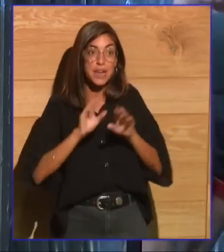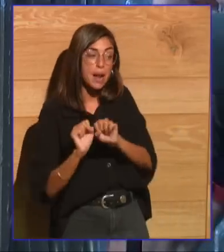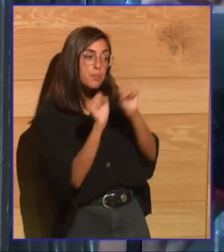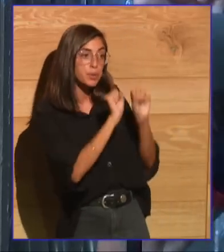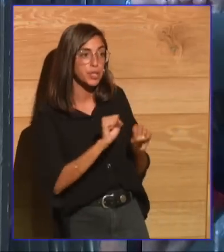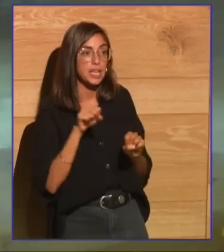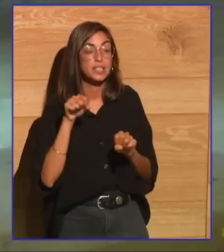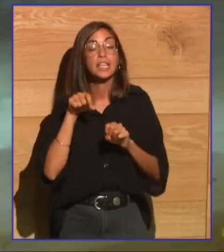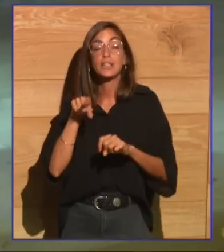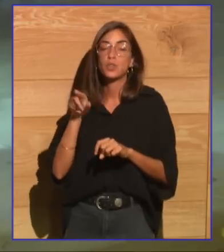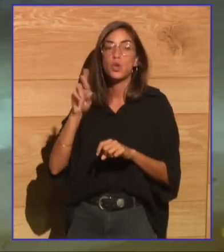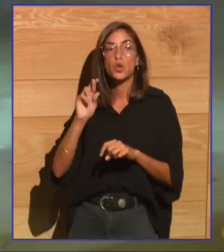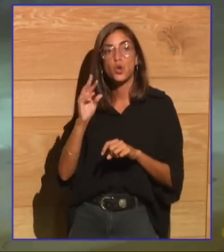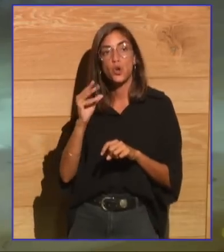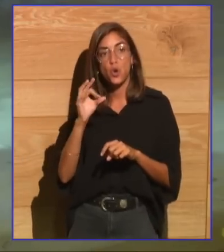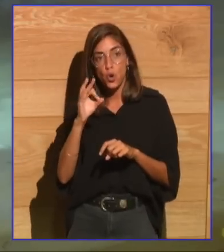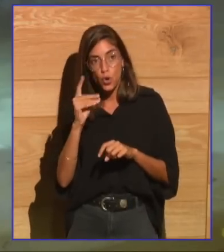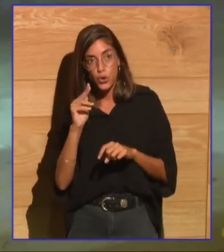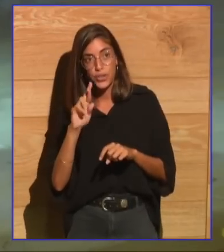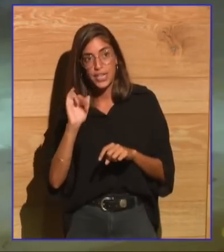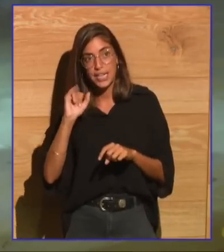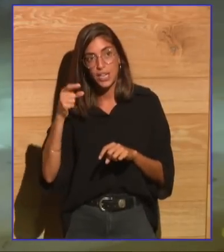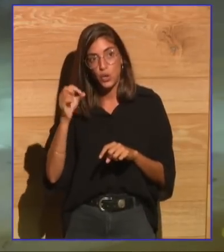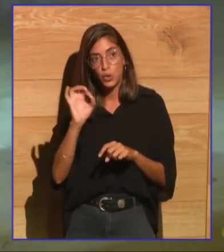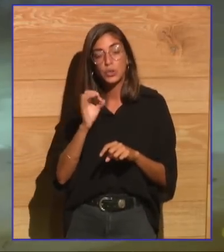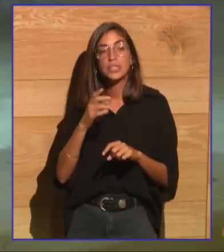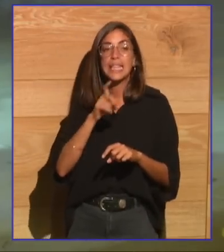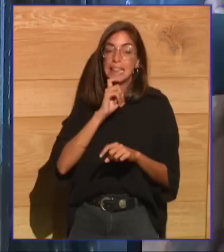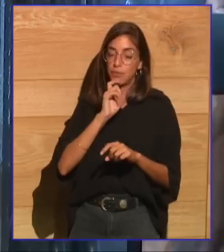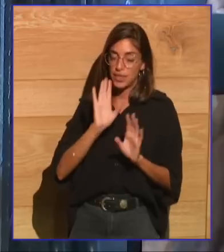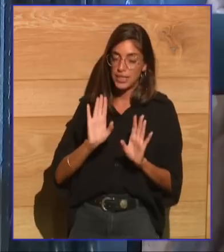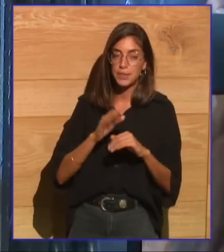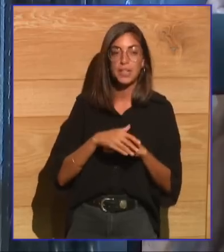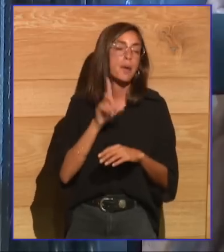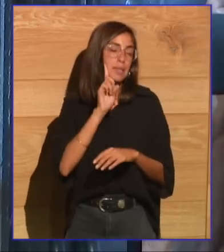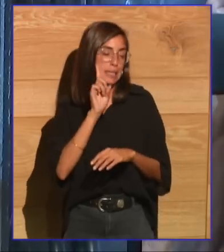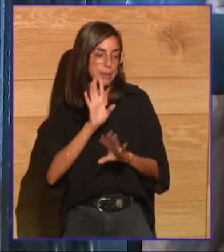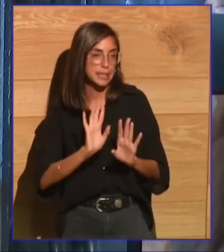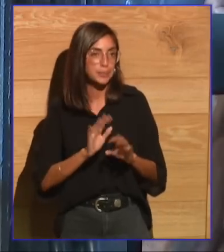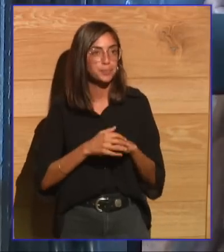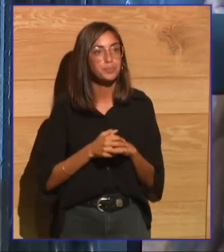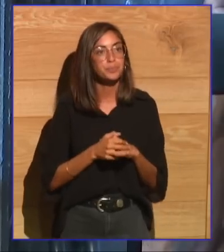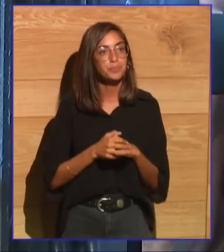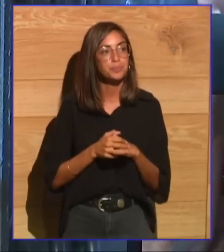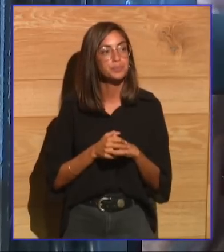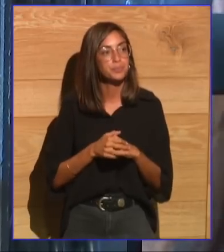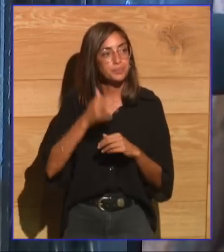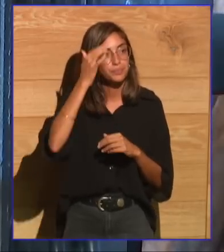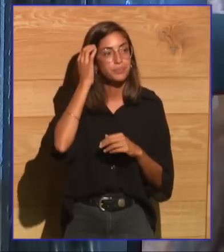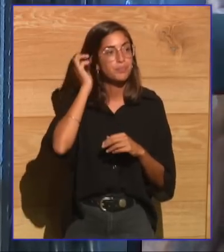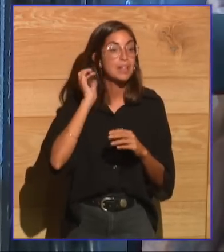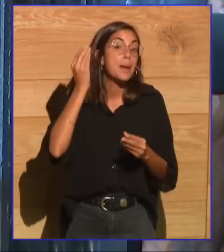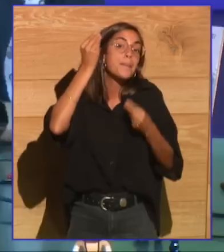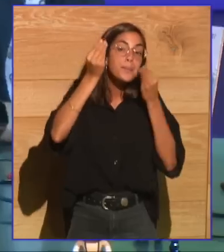creo creo nada es mentiras mentiras es una abuela y nos quiere mucho a todos creo